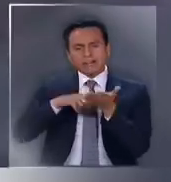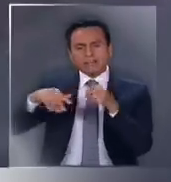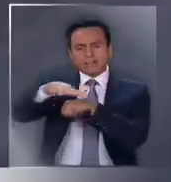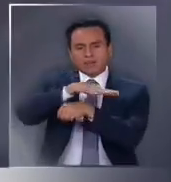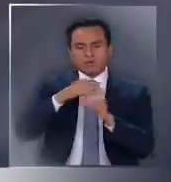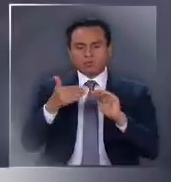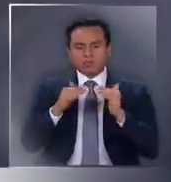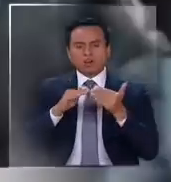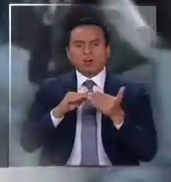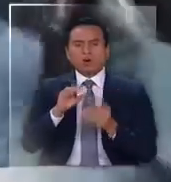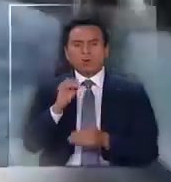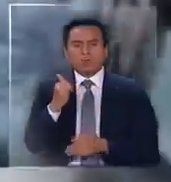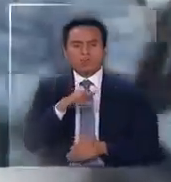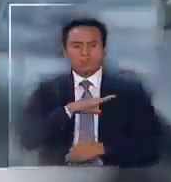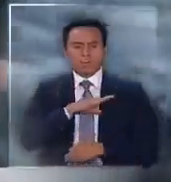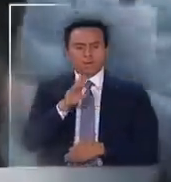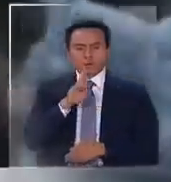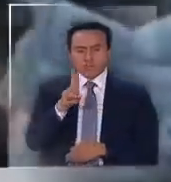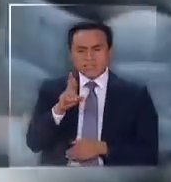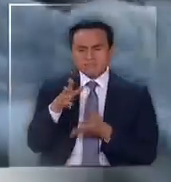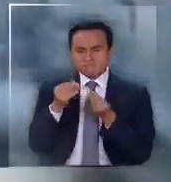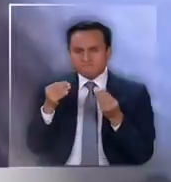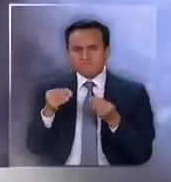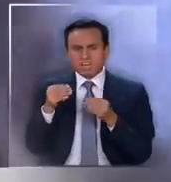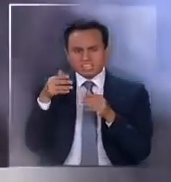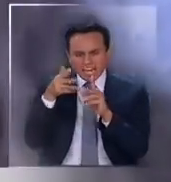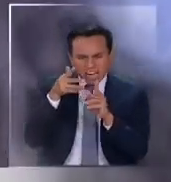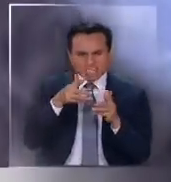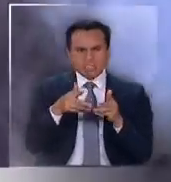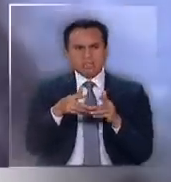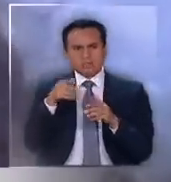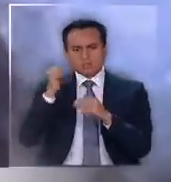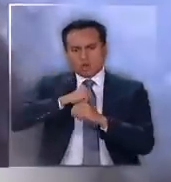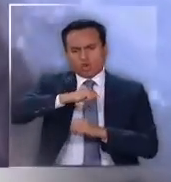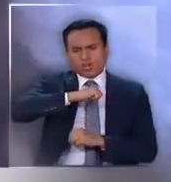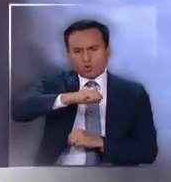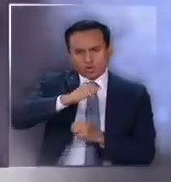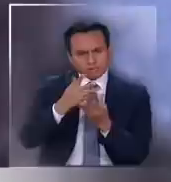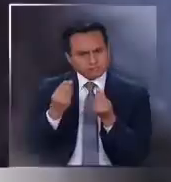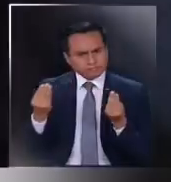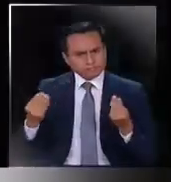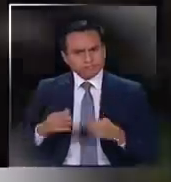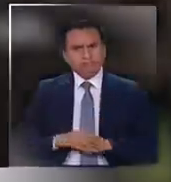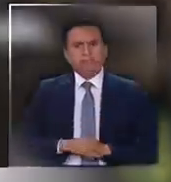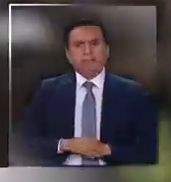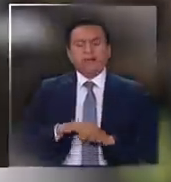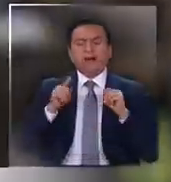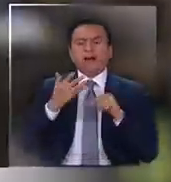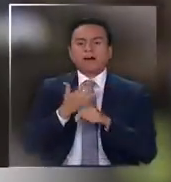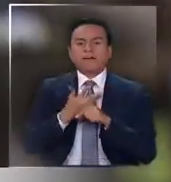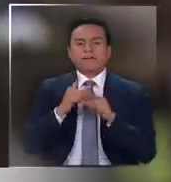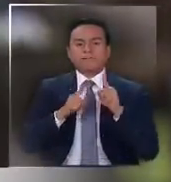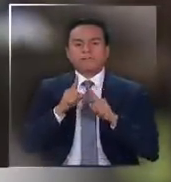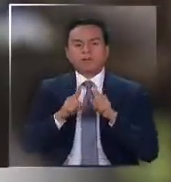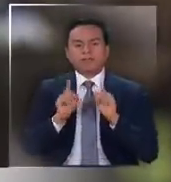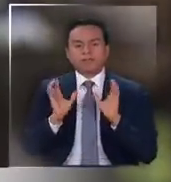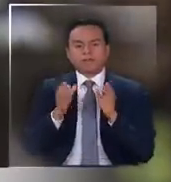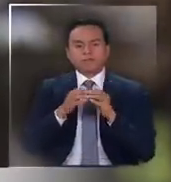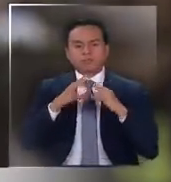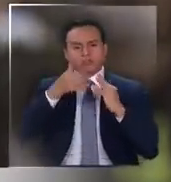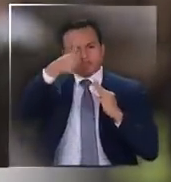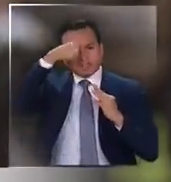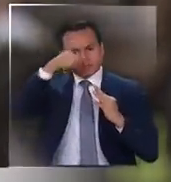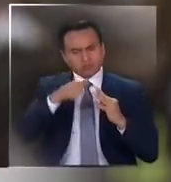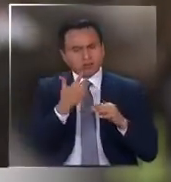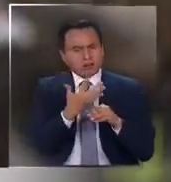vive la comunidad homosexual en Rusia, con constantes ataques y persecuciones en su contra. Hay incluso indicios de campos de